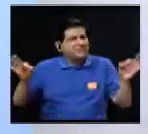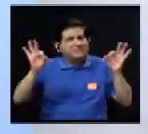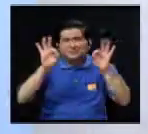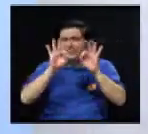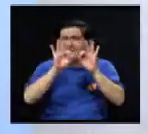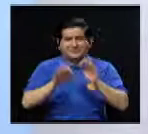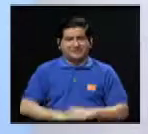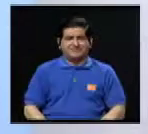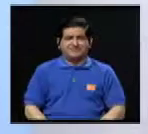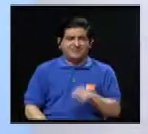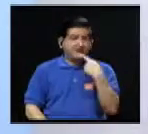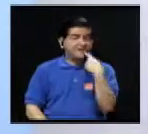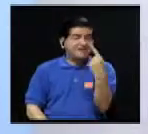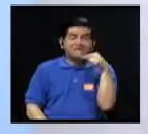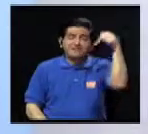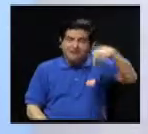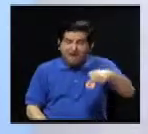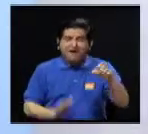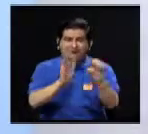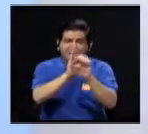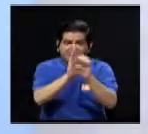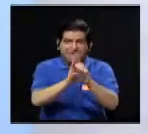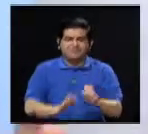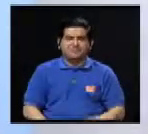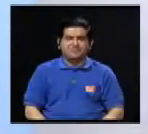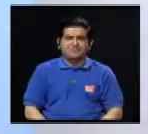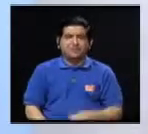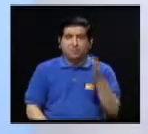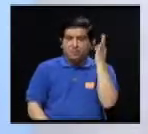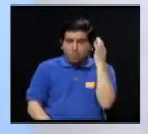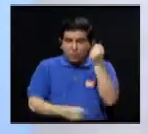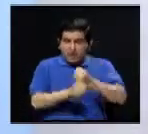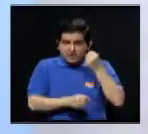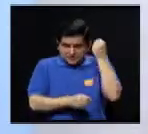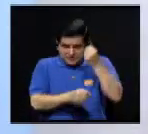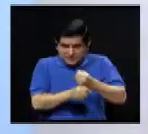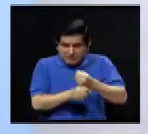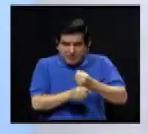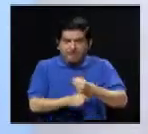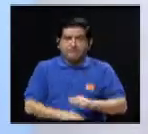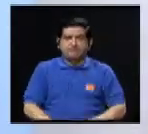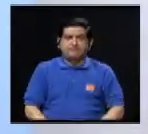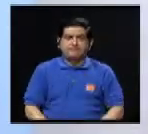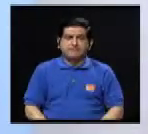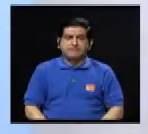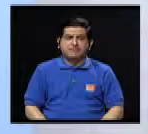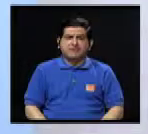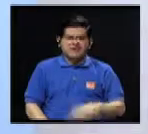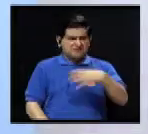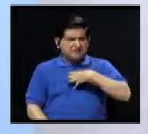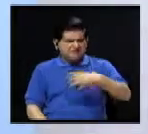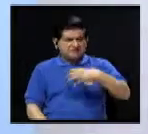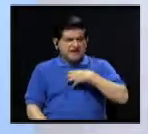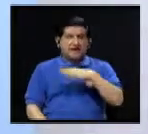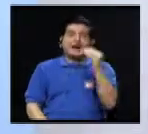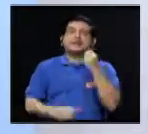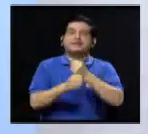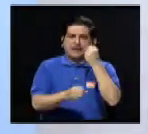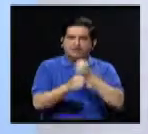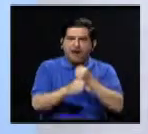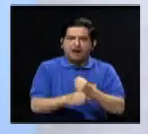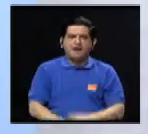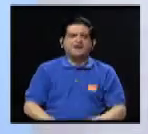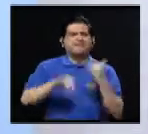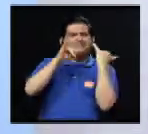importante lo que ellas mencionan aquí, por ejemplo, las mujeres que trabajan, que protestamos y trabajamos,